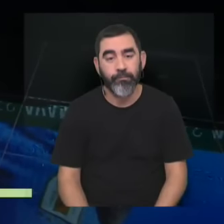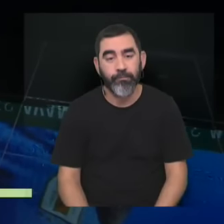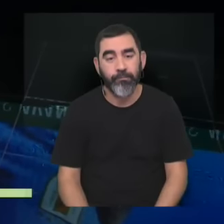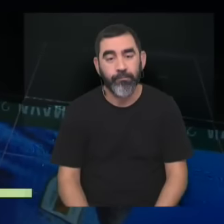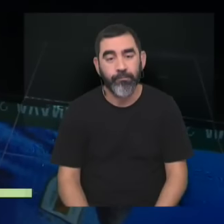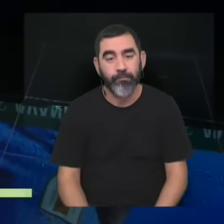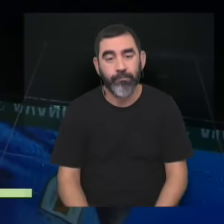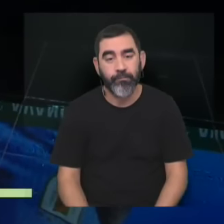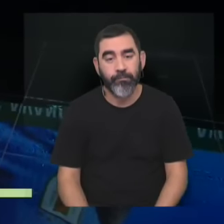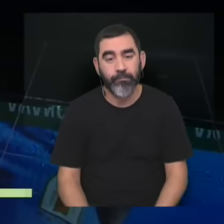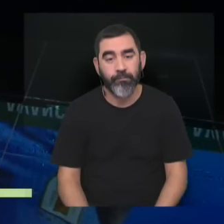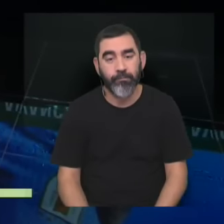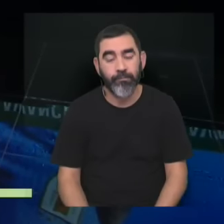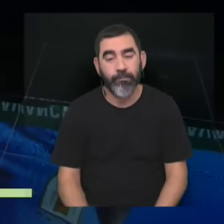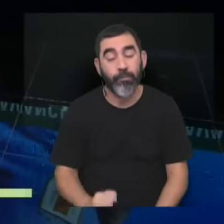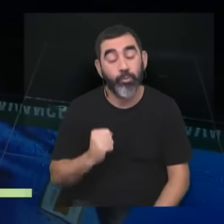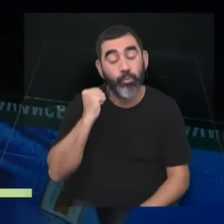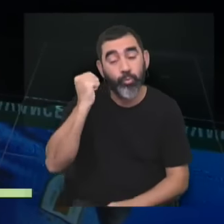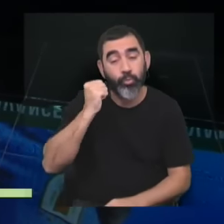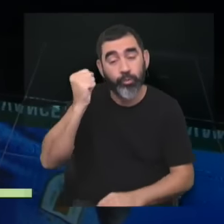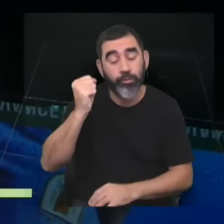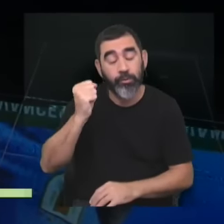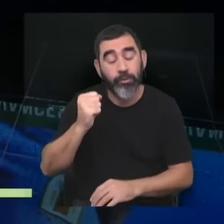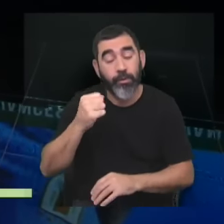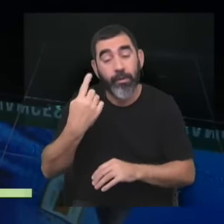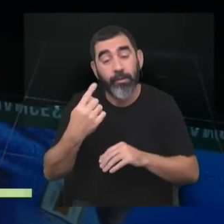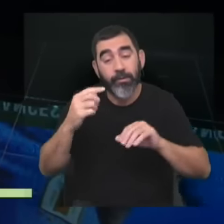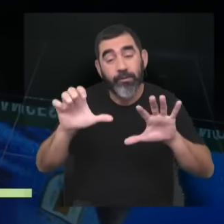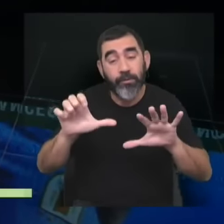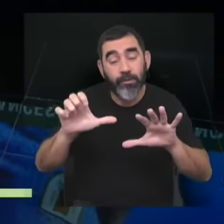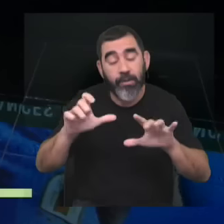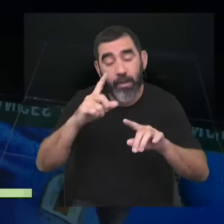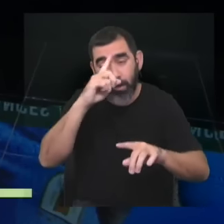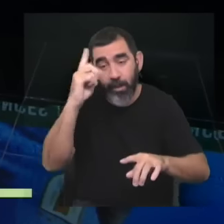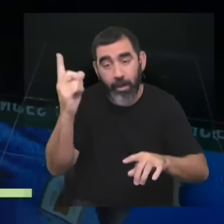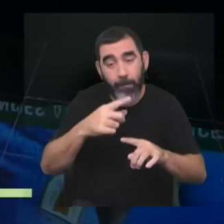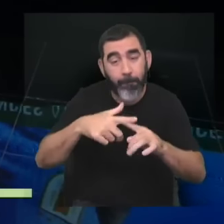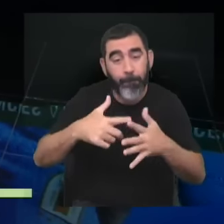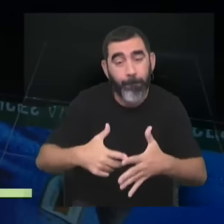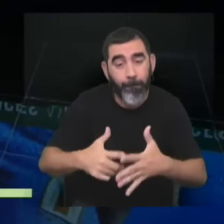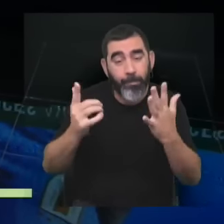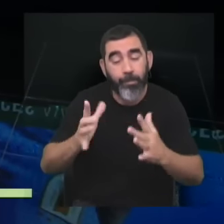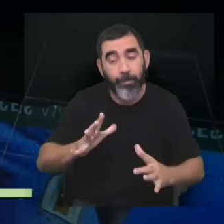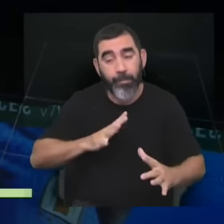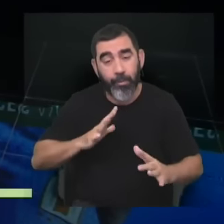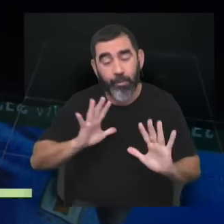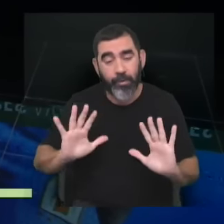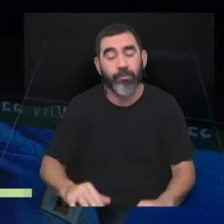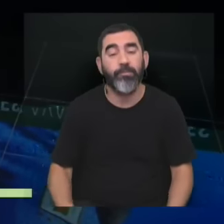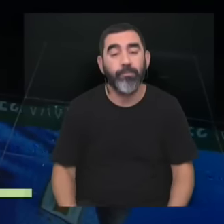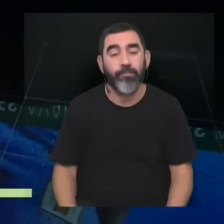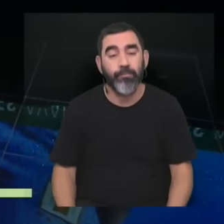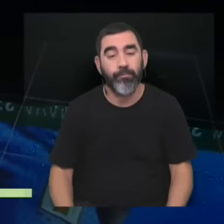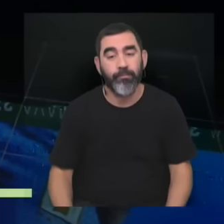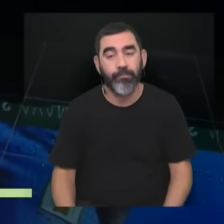y bueno no sé si la ilusión de la de sexta copa se mantiene pero parece que fue bastante